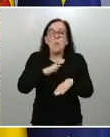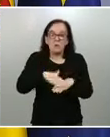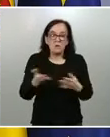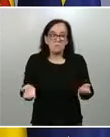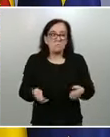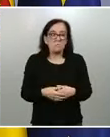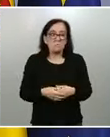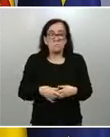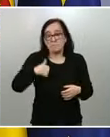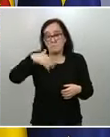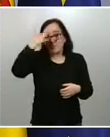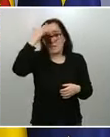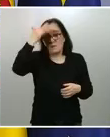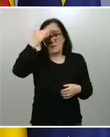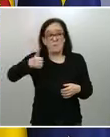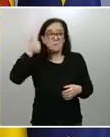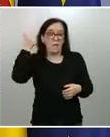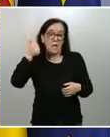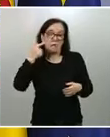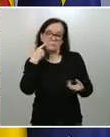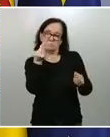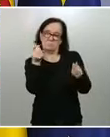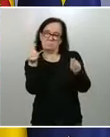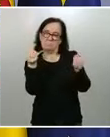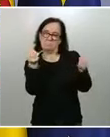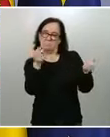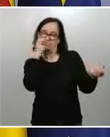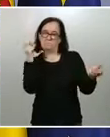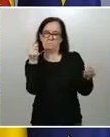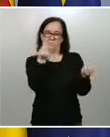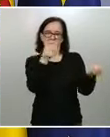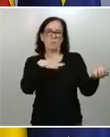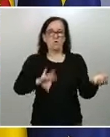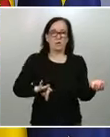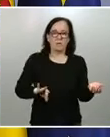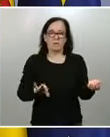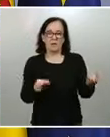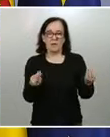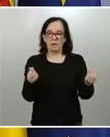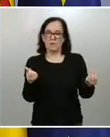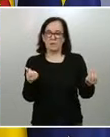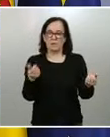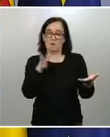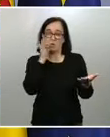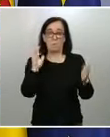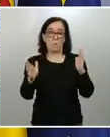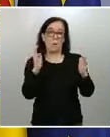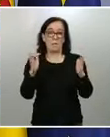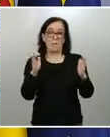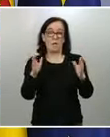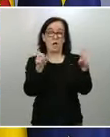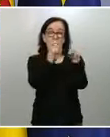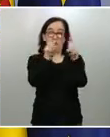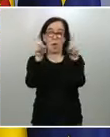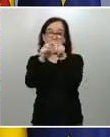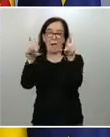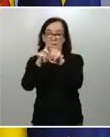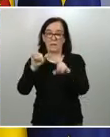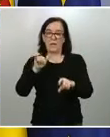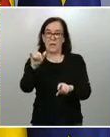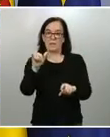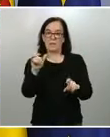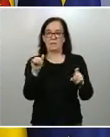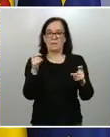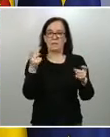que será más una especulación una posibilidad no digo que no porque este es un momento en que las compañías aéreas también tratan de abrirse